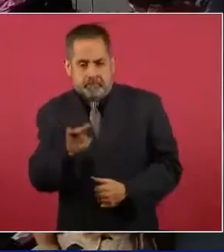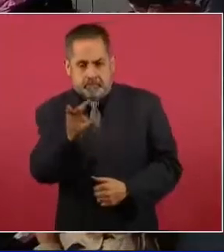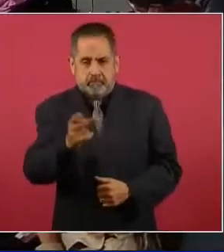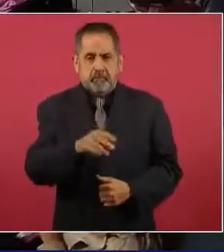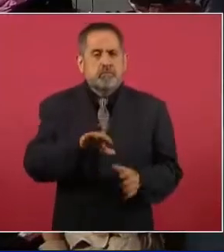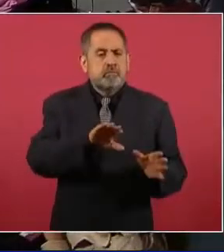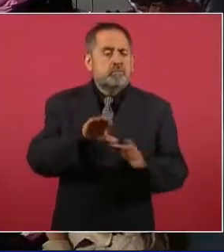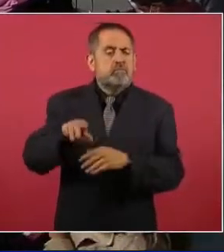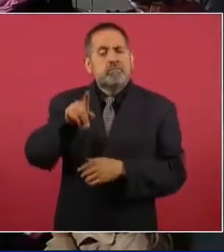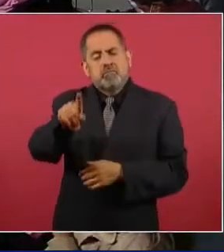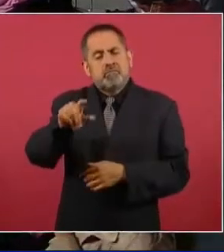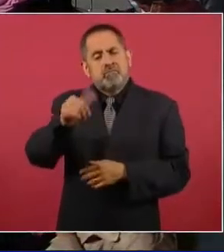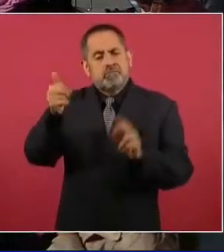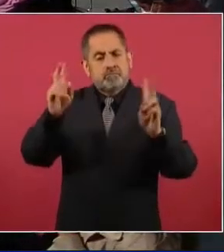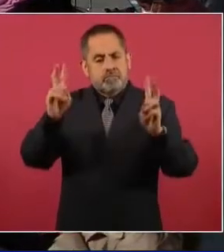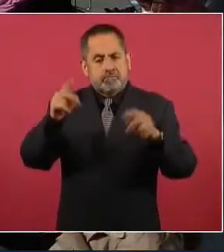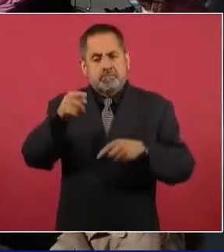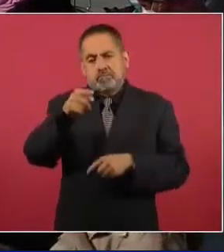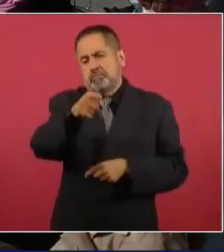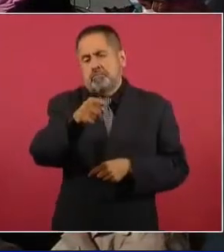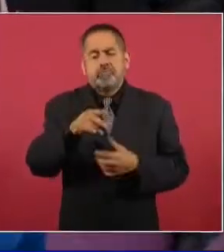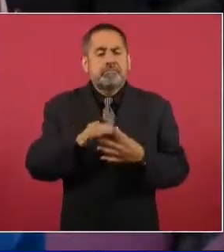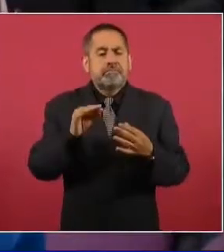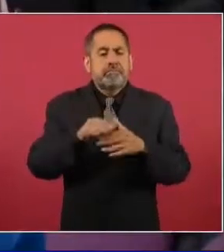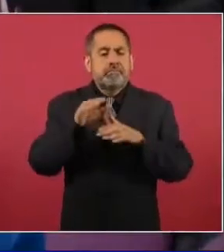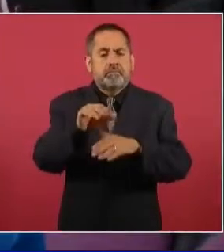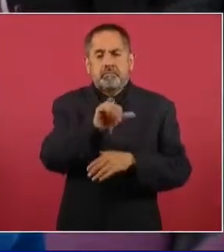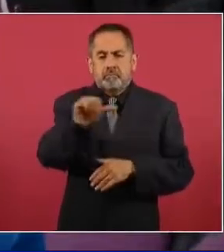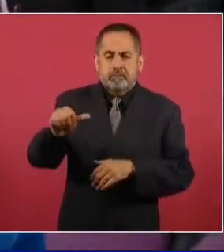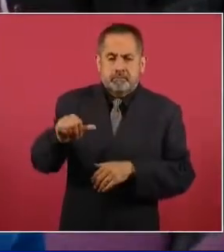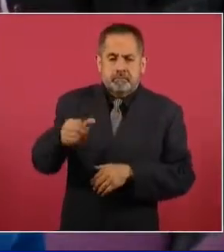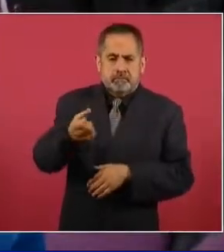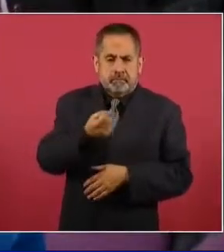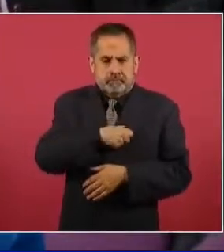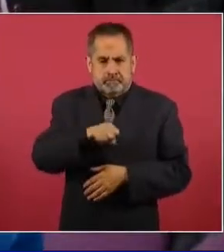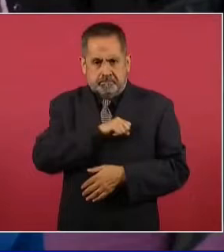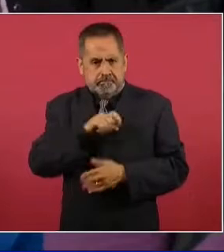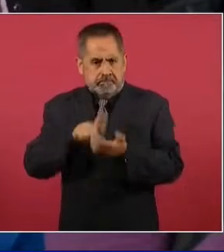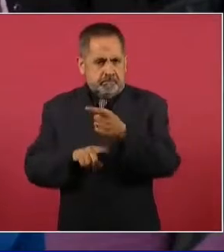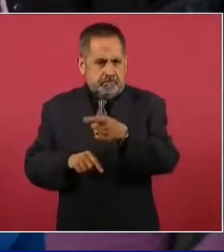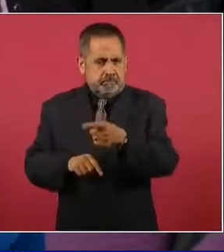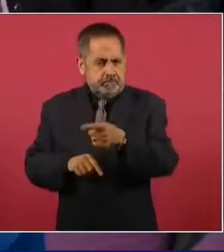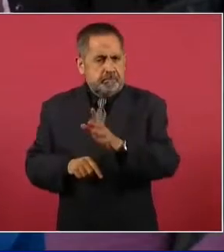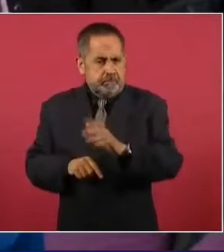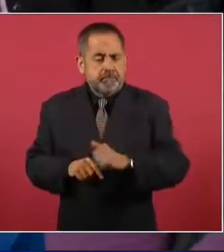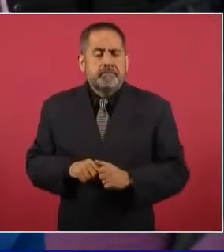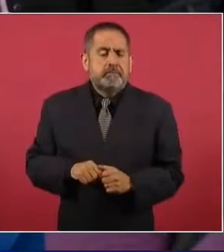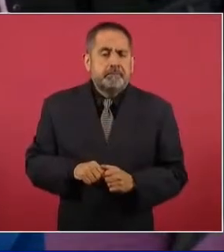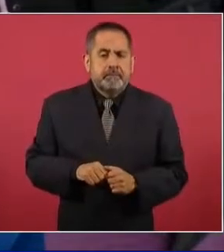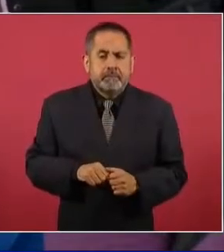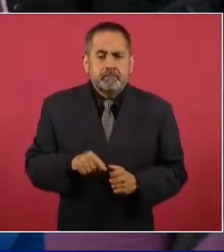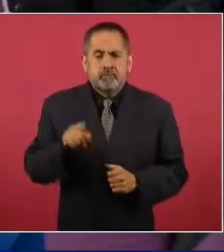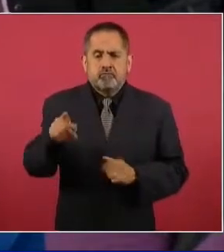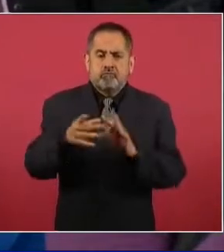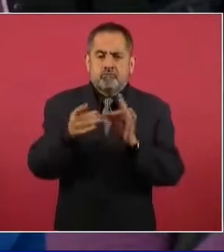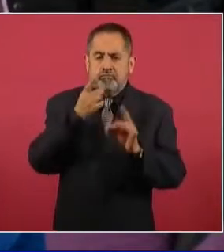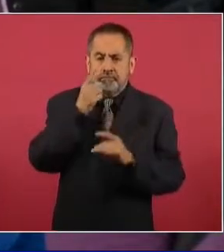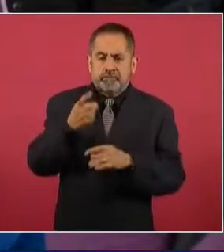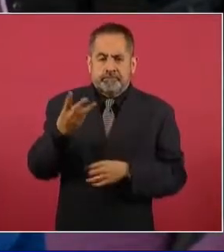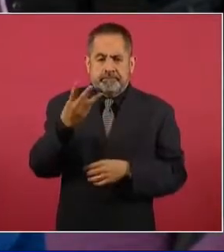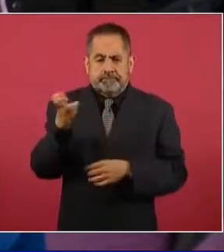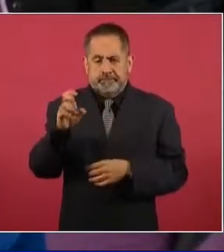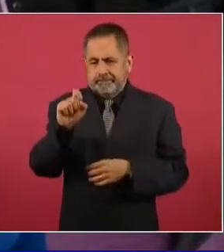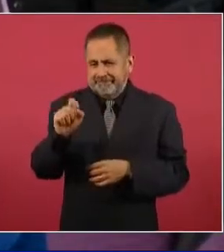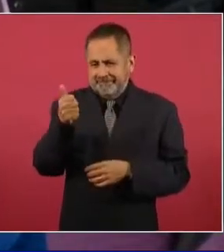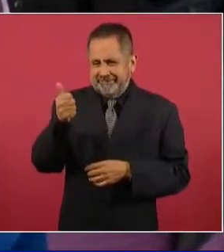usted comenzó a hablar de la consolidación del sistema de salud, ya también tiene su tiempo, usted hablaba, presidente, de